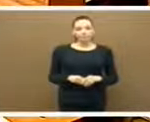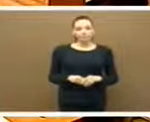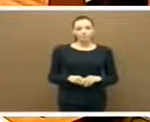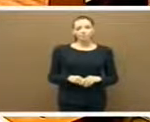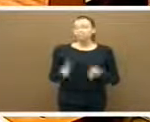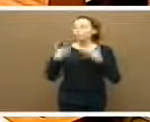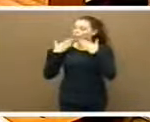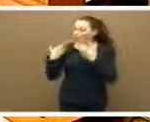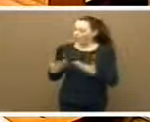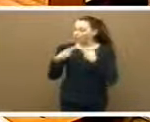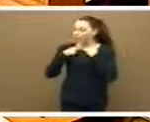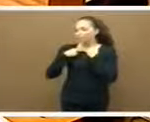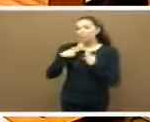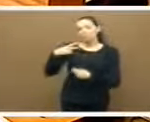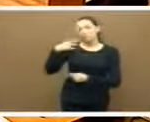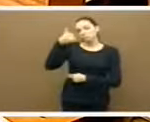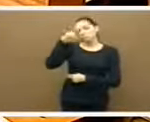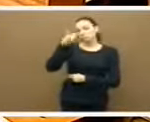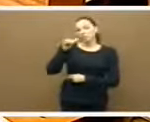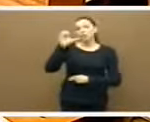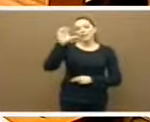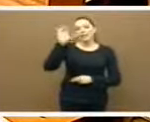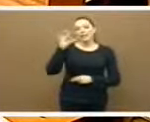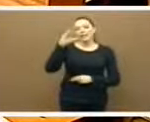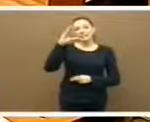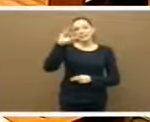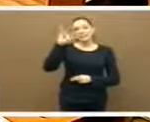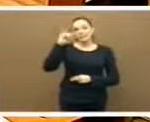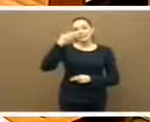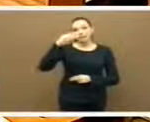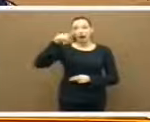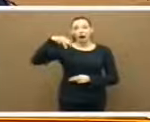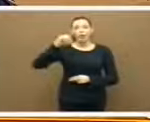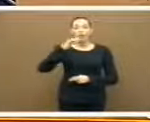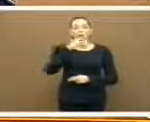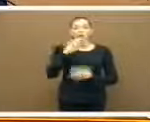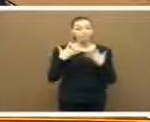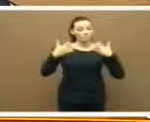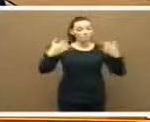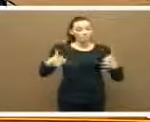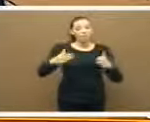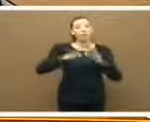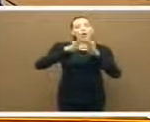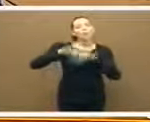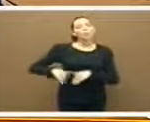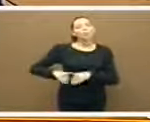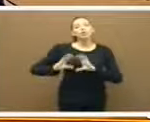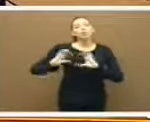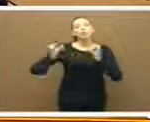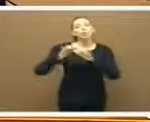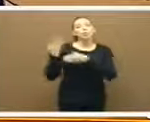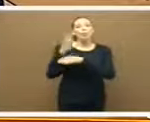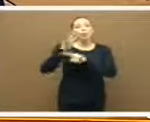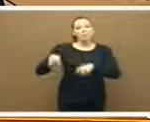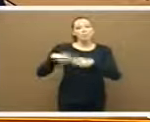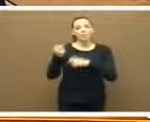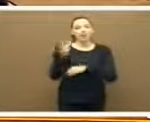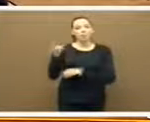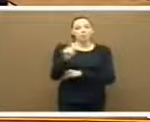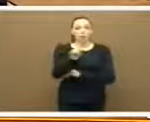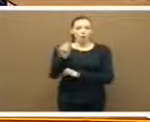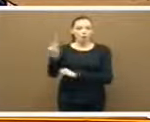Muchas gracias, señor escribano. Señorías, pasamos al último grupo de enmiendas reservados en la sección 11 por el